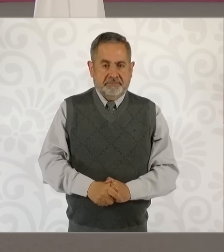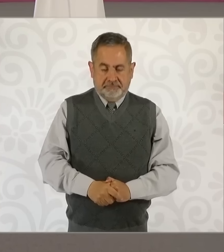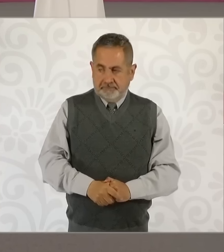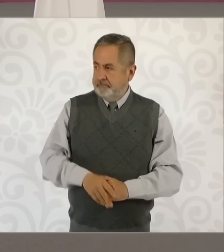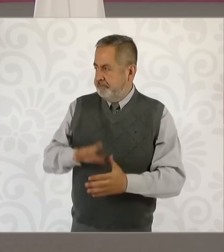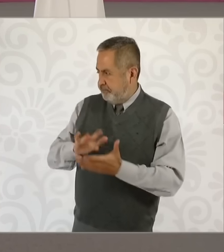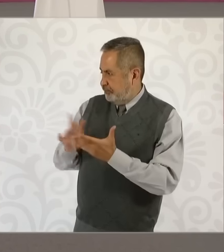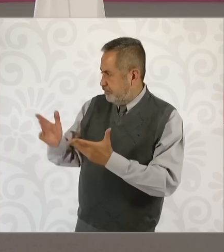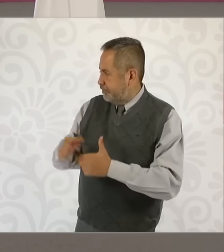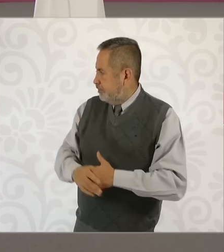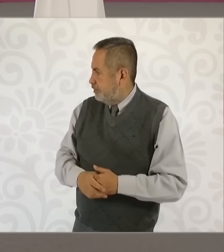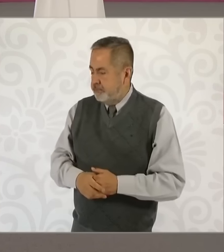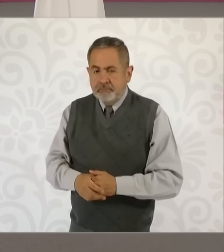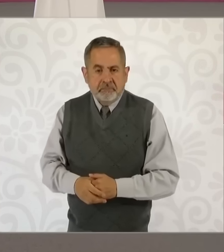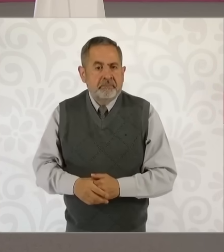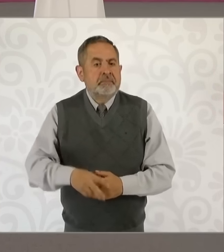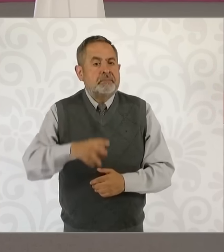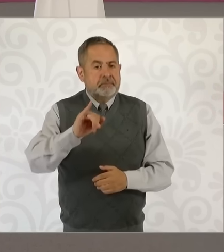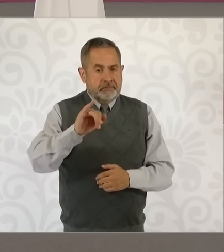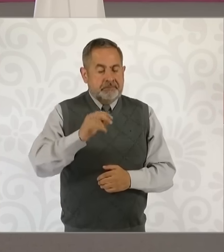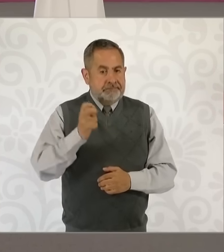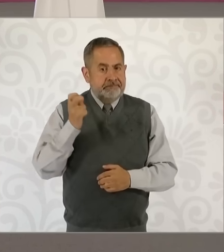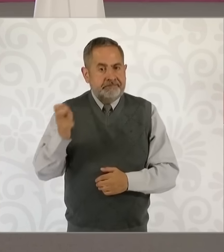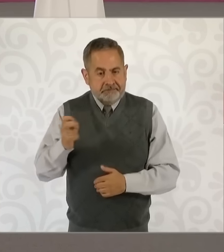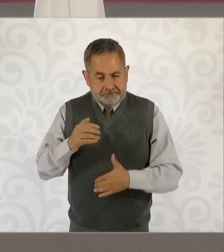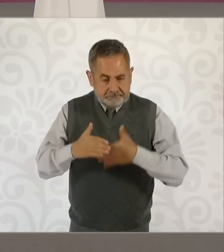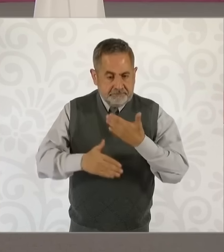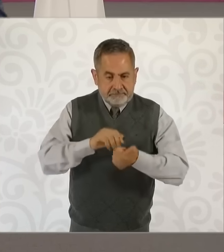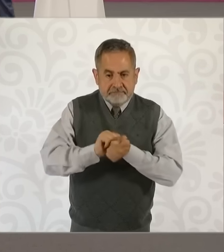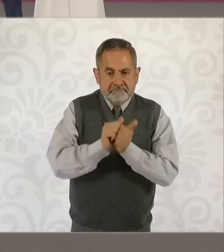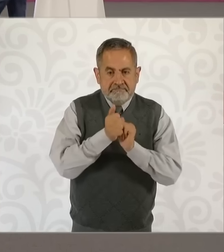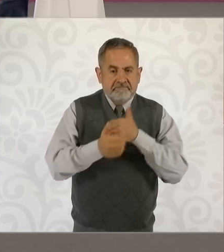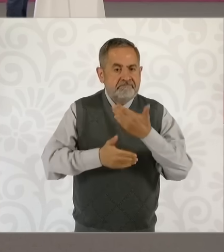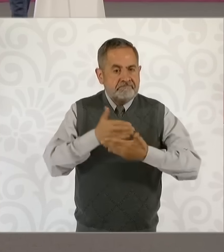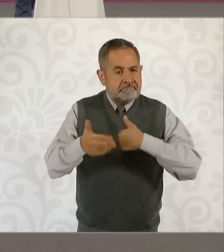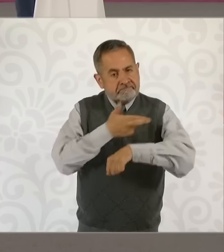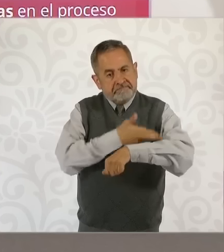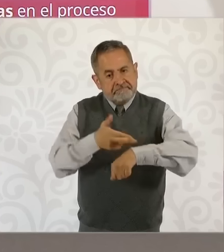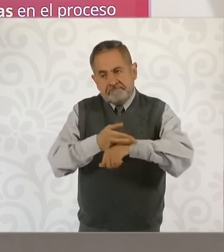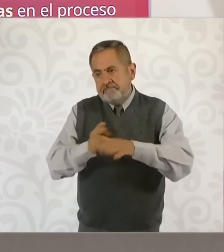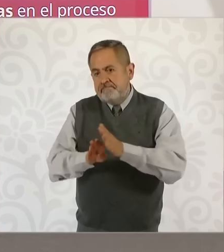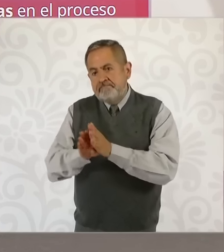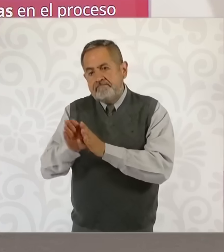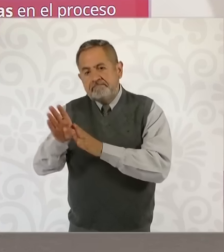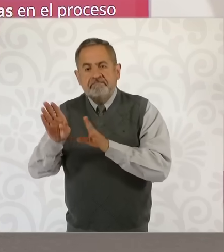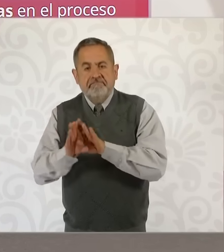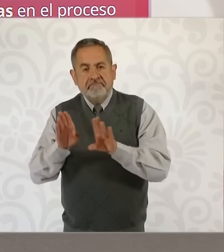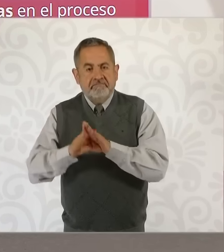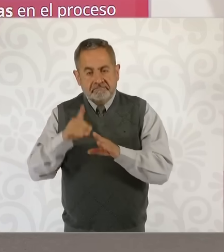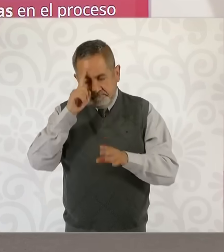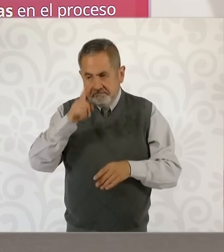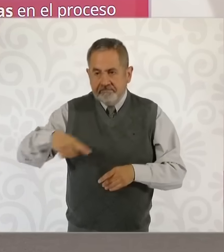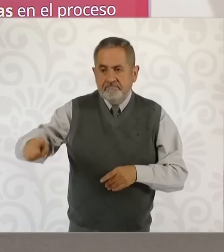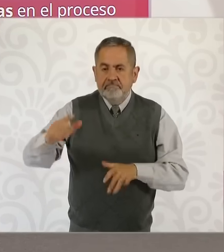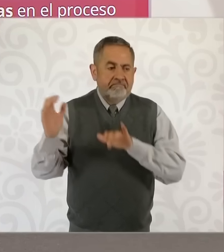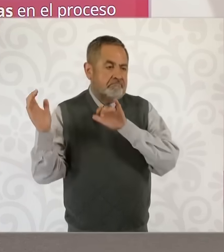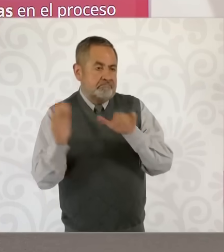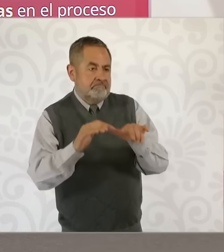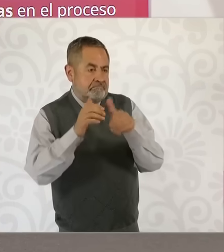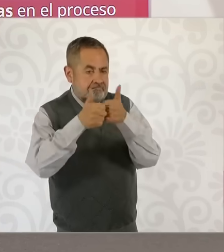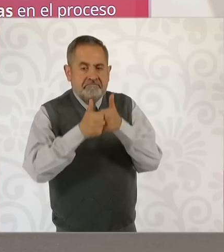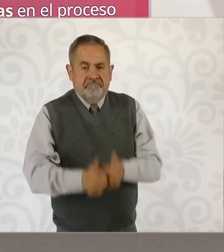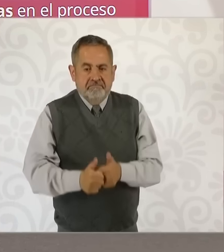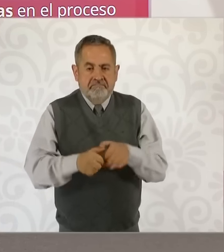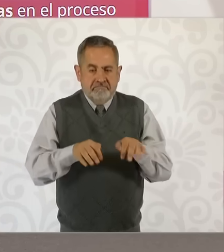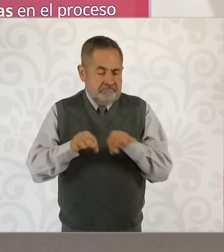Muchas gracias. Sí, esta es la evolución de los ingresos a una residencia, es decir,